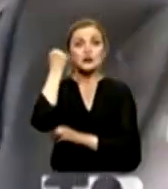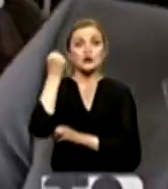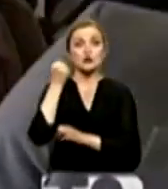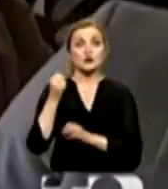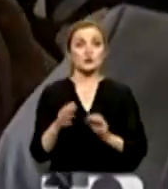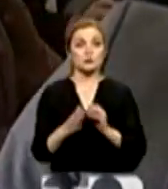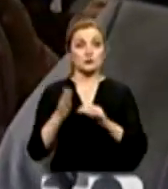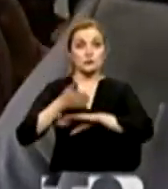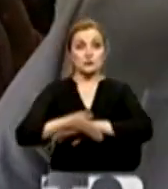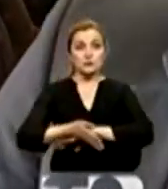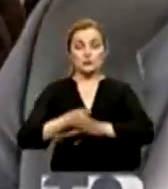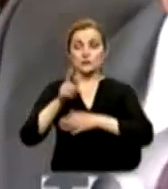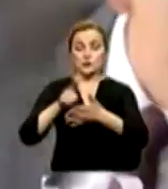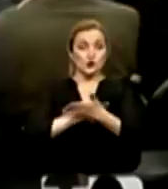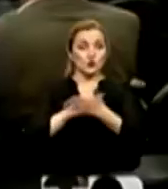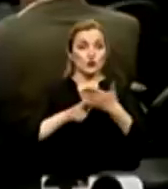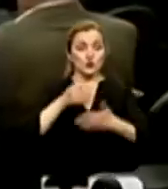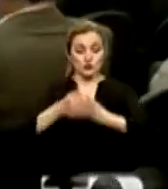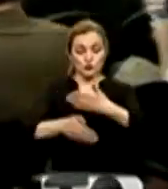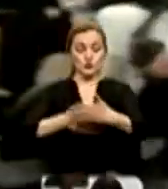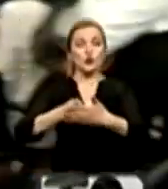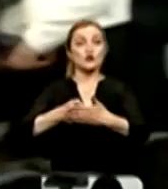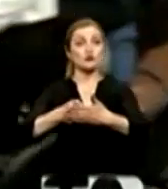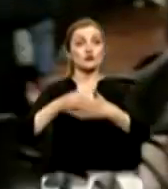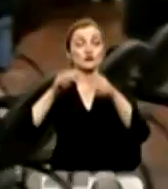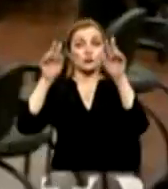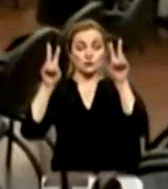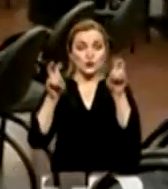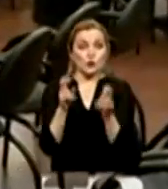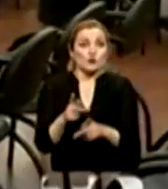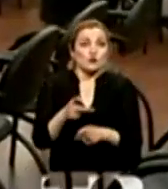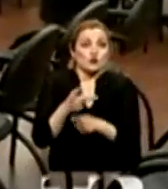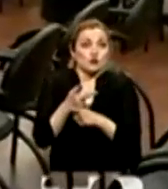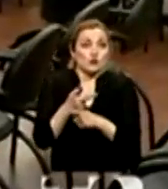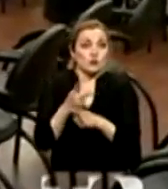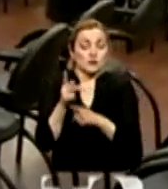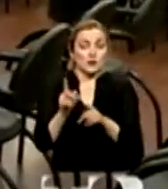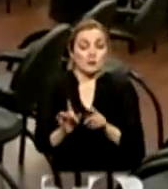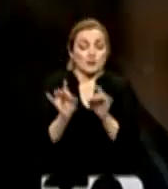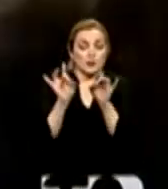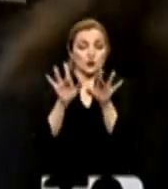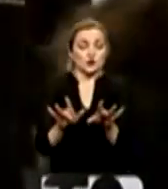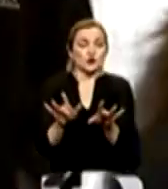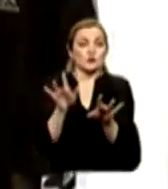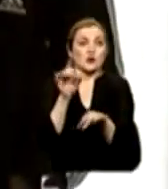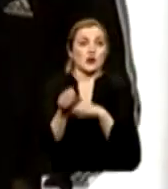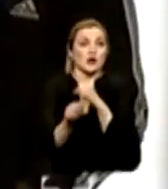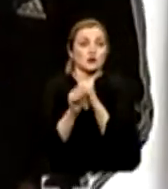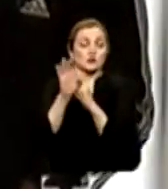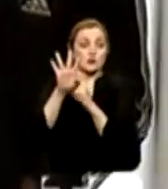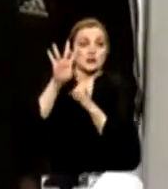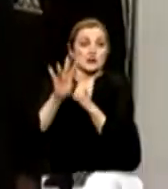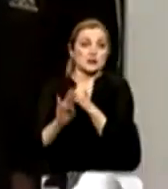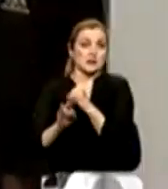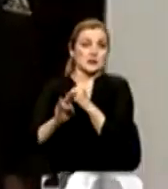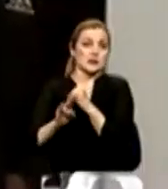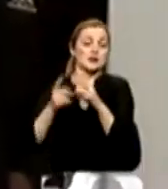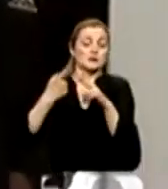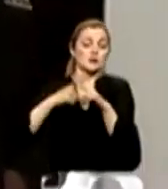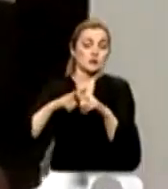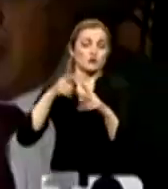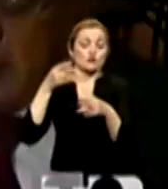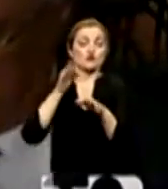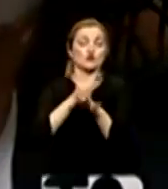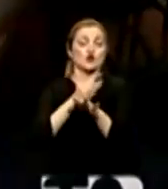más adelante una nulidad procesal, la audiencia por la acción de protección del australiano de 47 años se retomará cuando la función